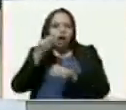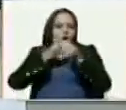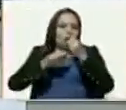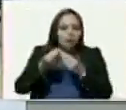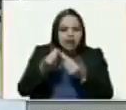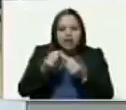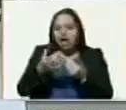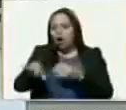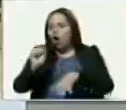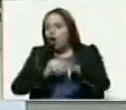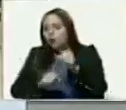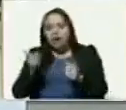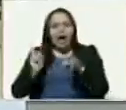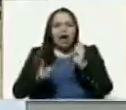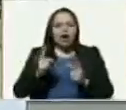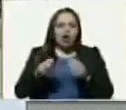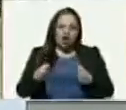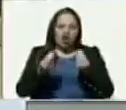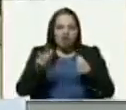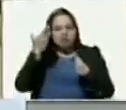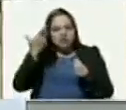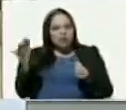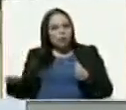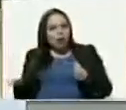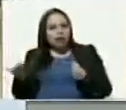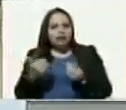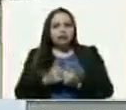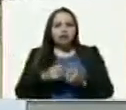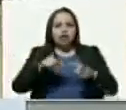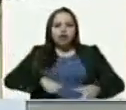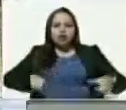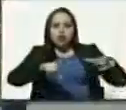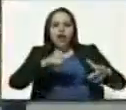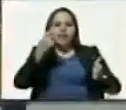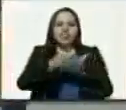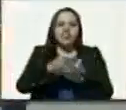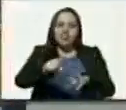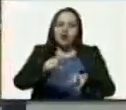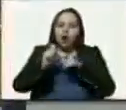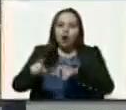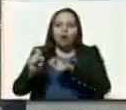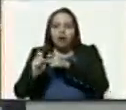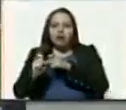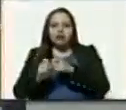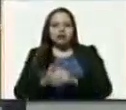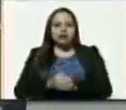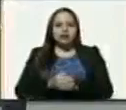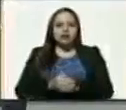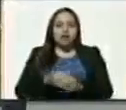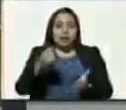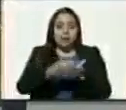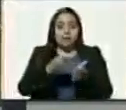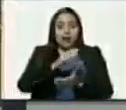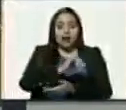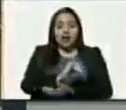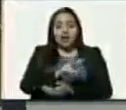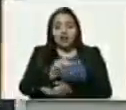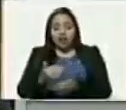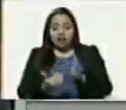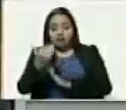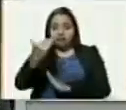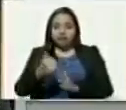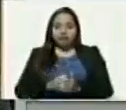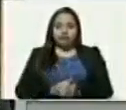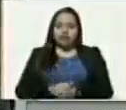una compra, ¿cómo saber cuál es el establecimiento que debe cobrar ese impuesto al pagar? Voy para allá, Dair. Esa es